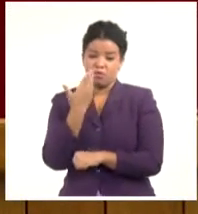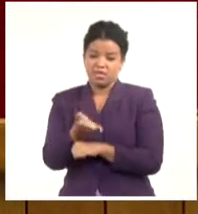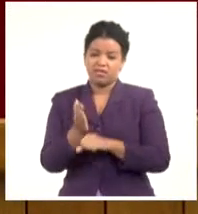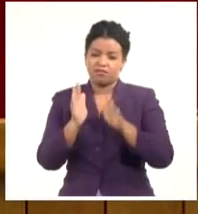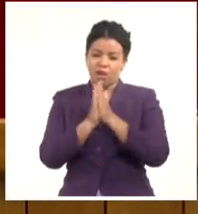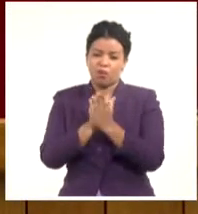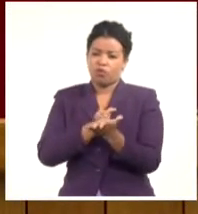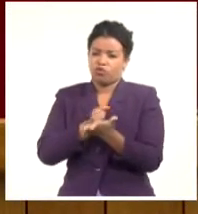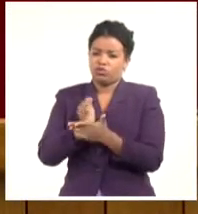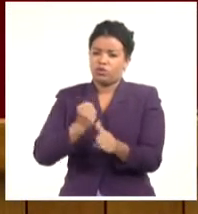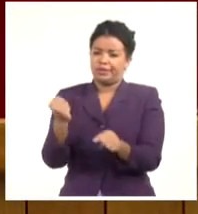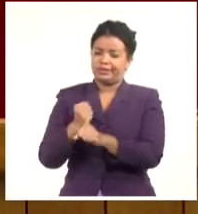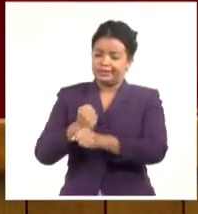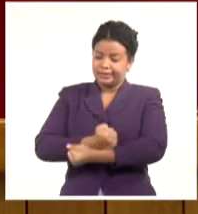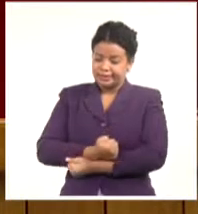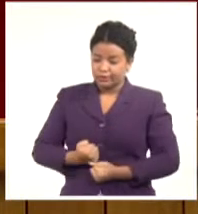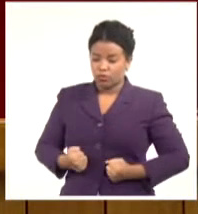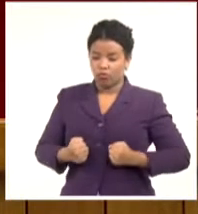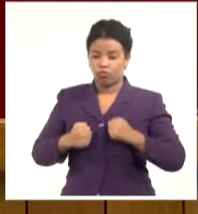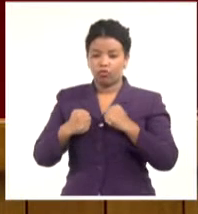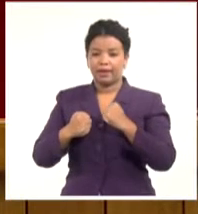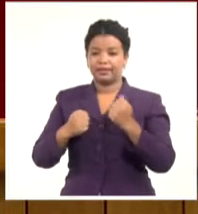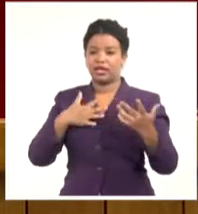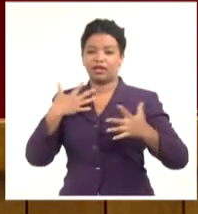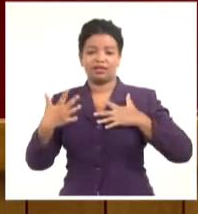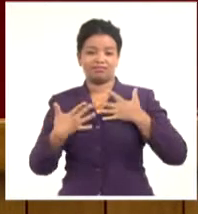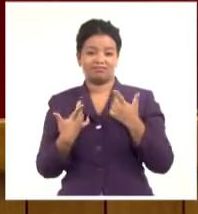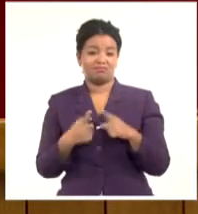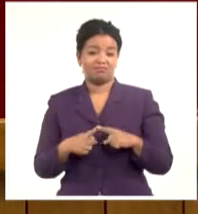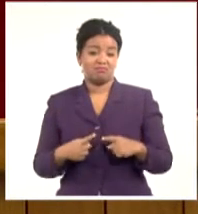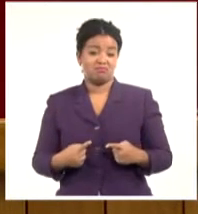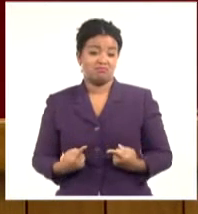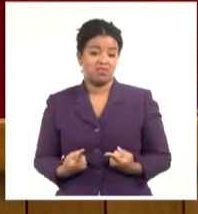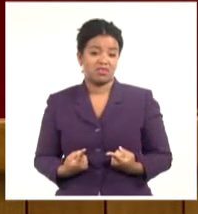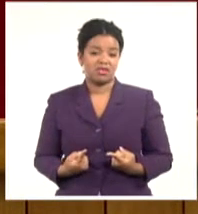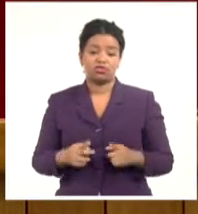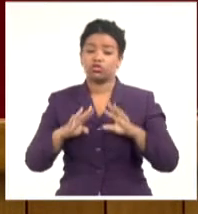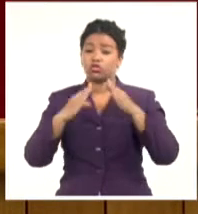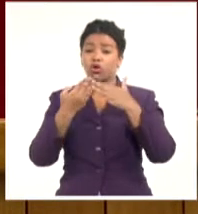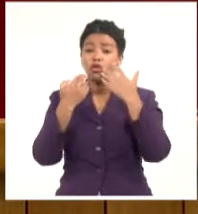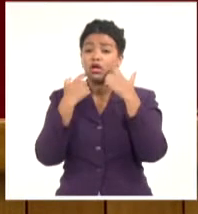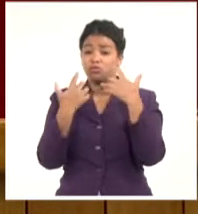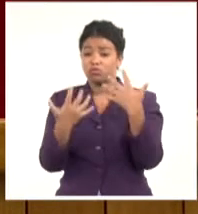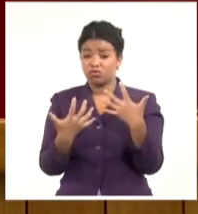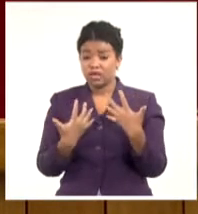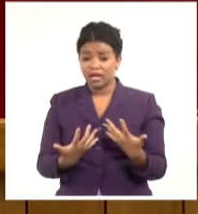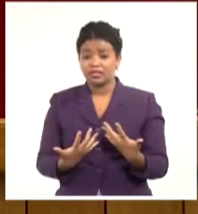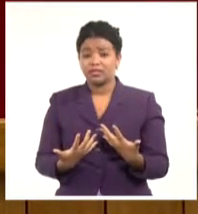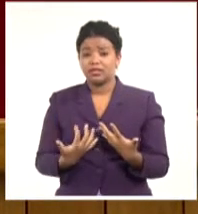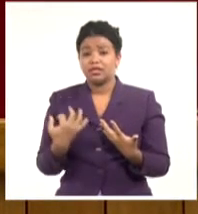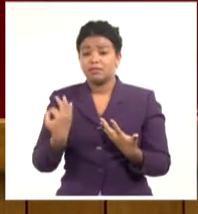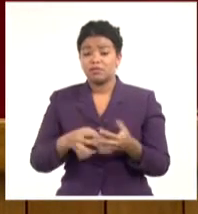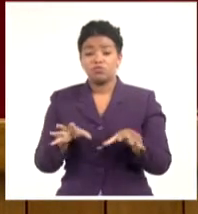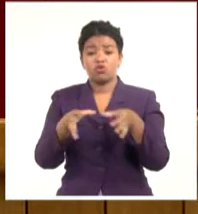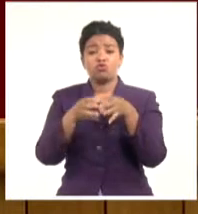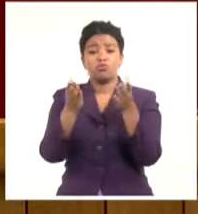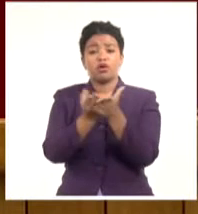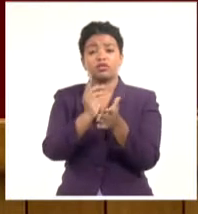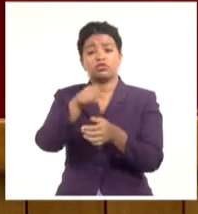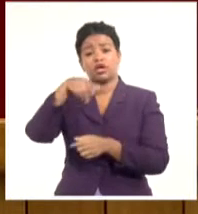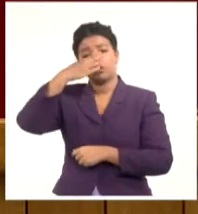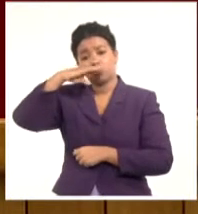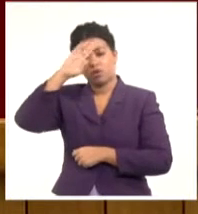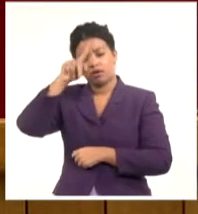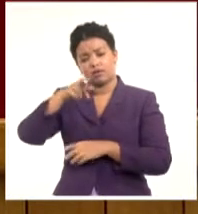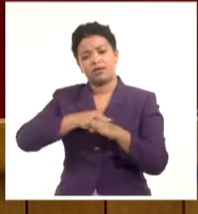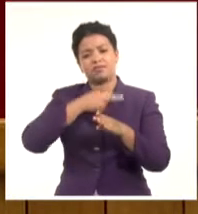con energía y entusiasmo por todo lo que resulte beneficioso a la masa estudiantil cubana,